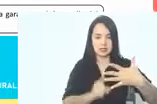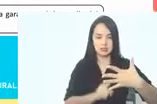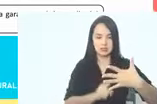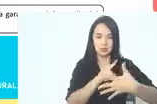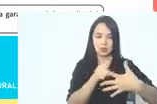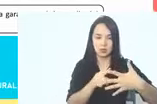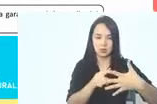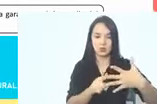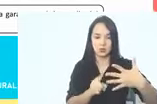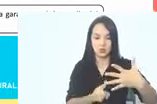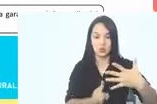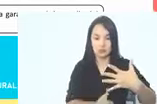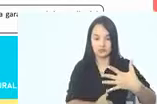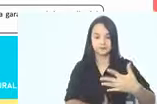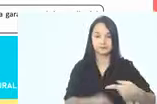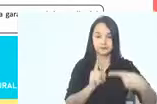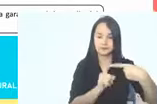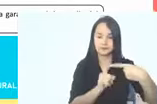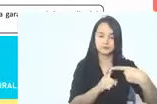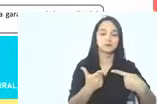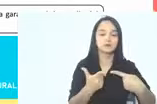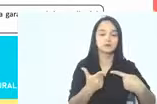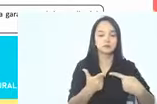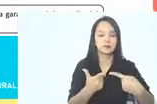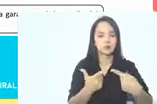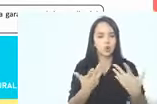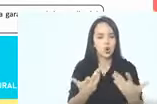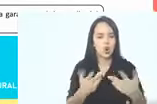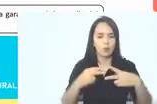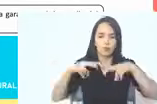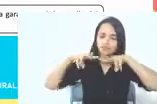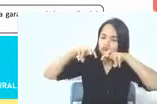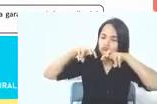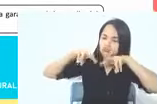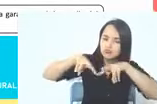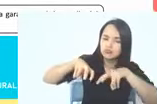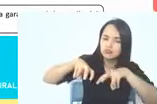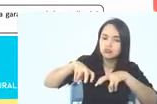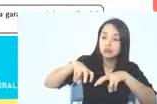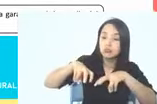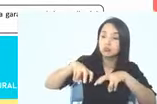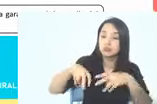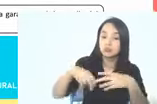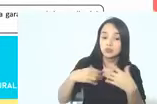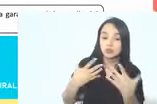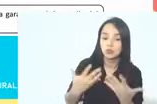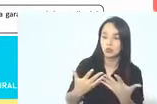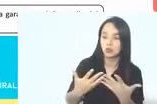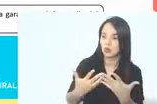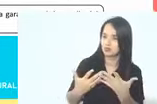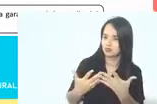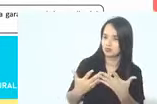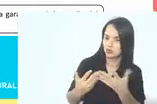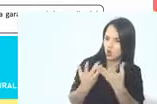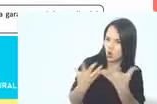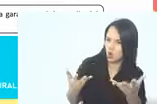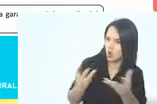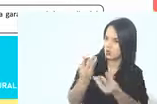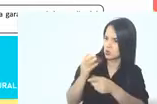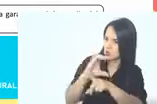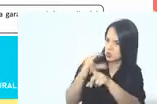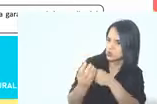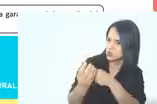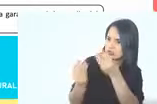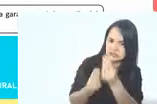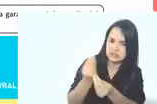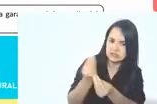la primera meta, una de las actividades es la socialización del proyecto, que es lo que estamos haciendo el día de hoy,